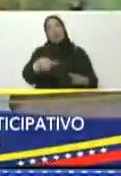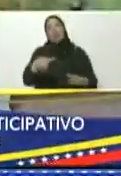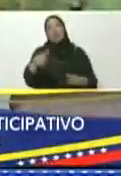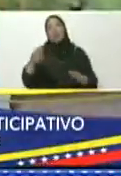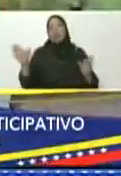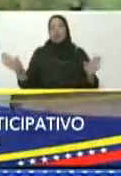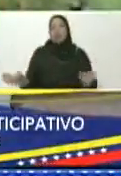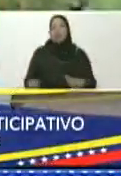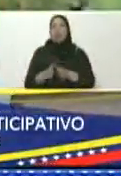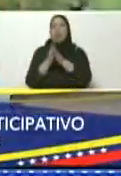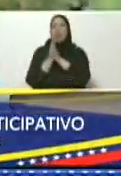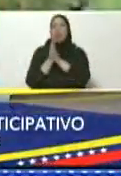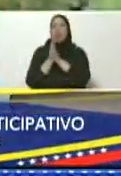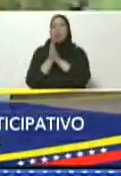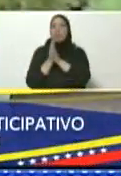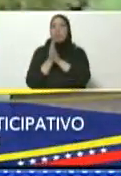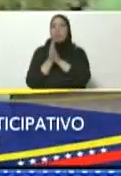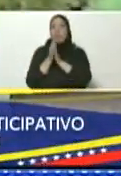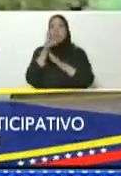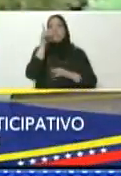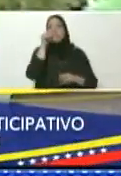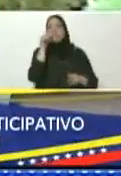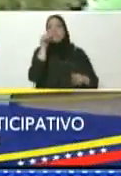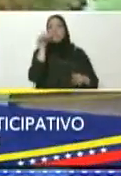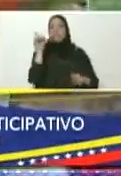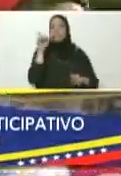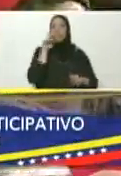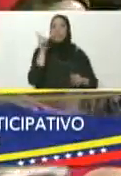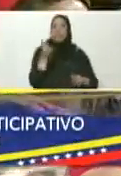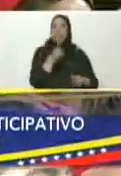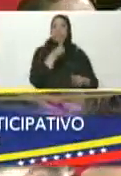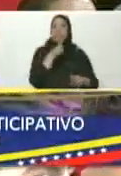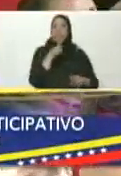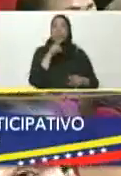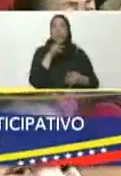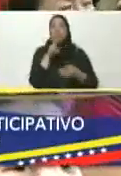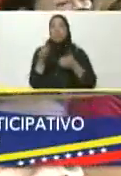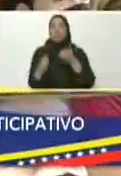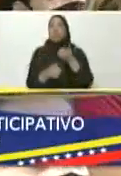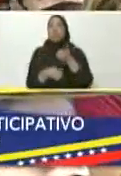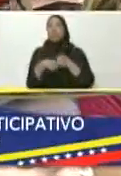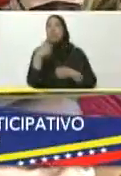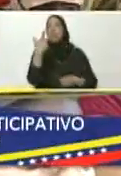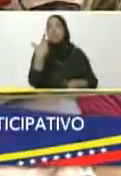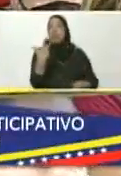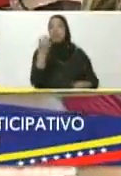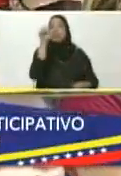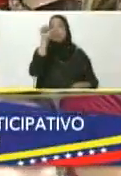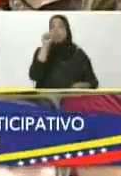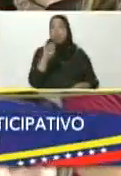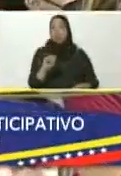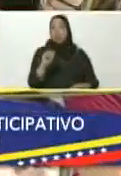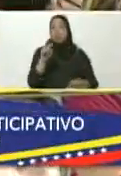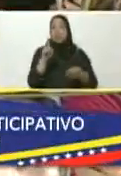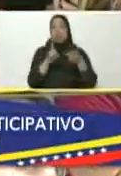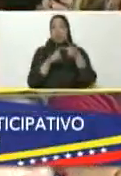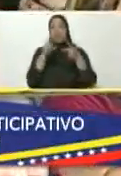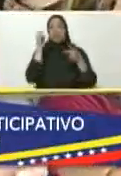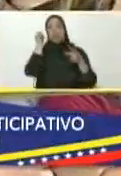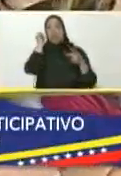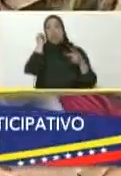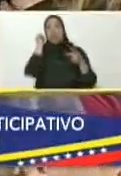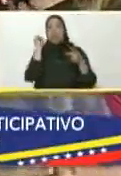Santísima Trinidad. Doris Montenegro, de Bicentenario 3 Sur. Nelly Padilla,